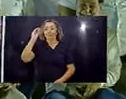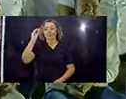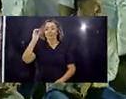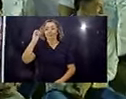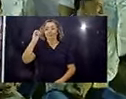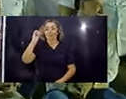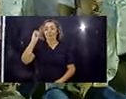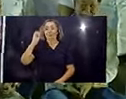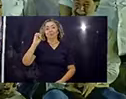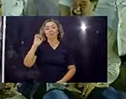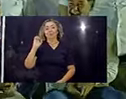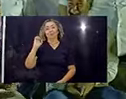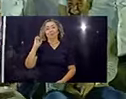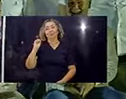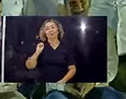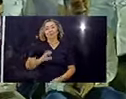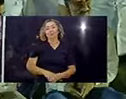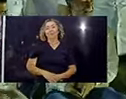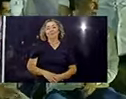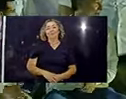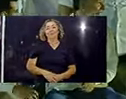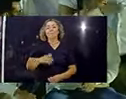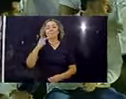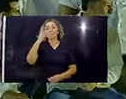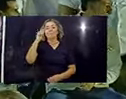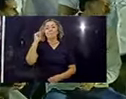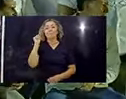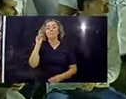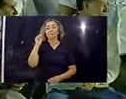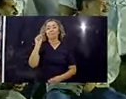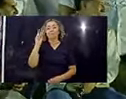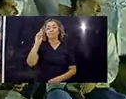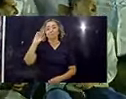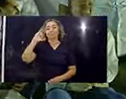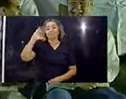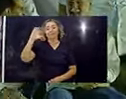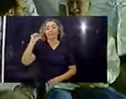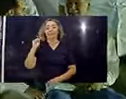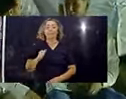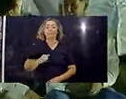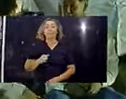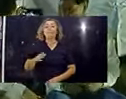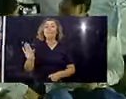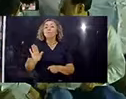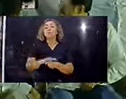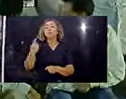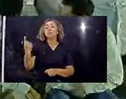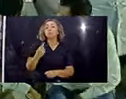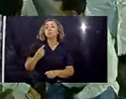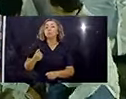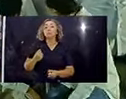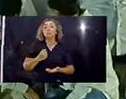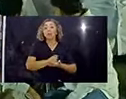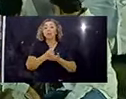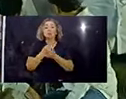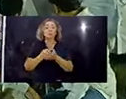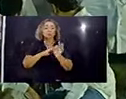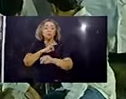adelante a sus familias a sus pueblos a sus estados a la nación así como los